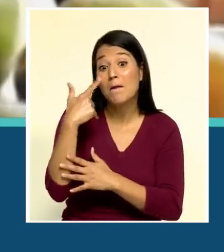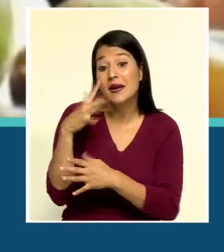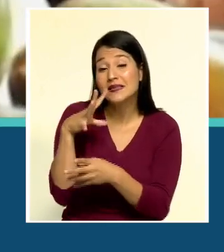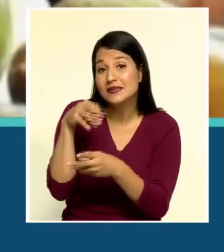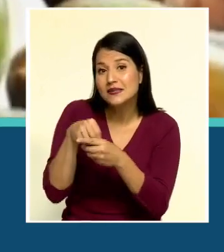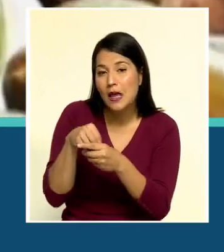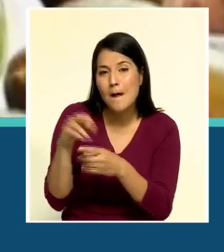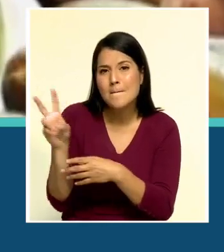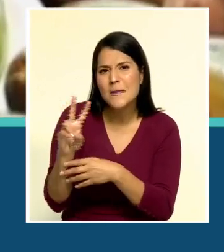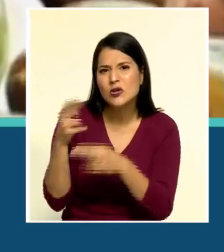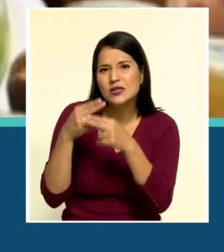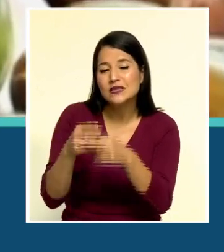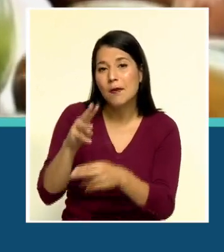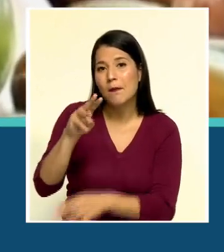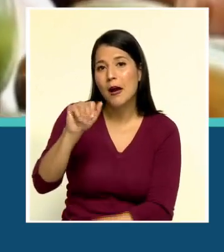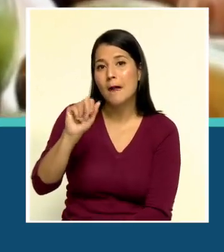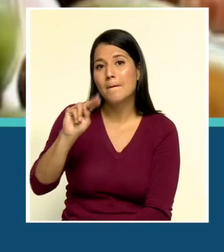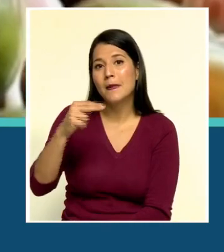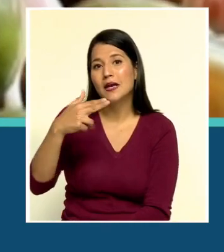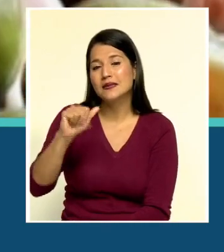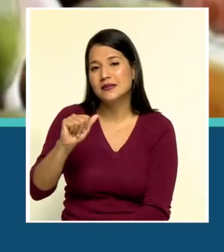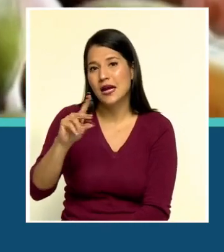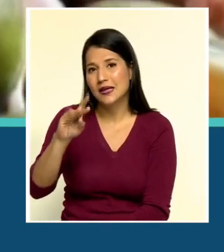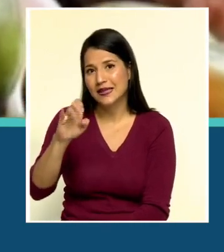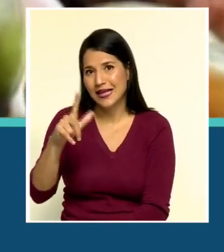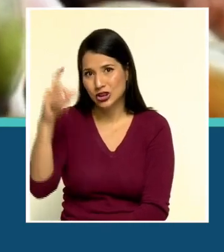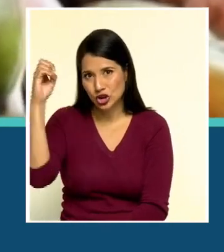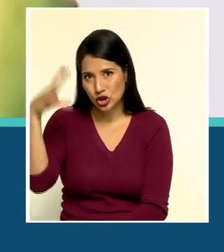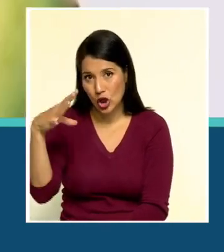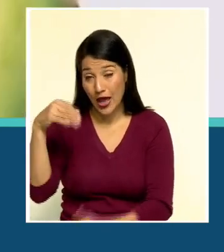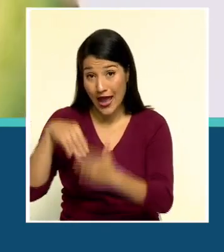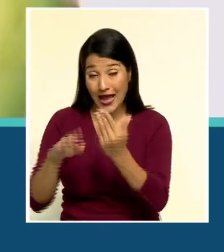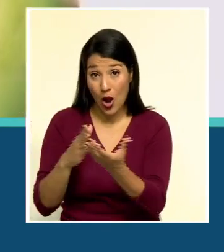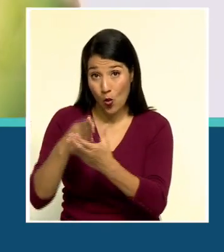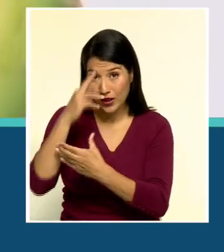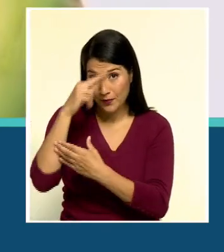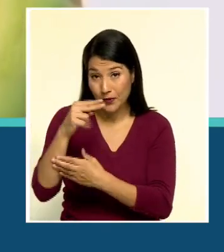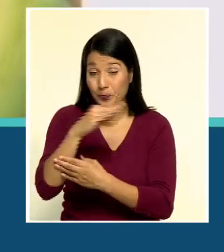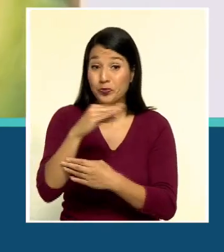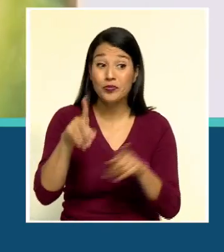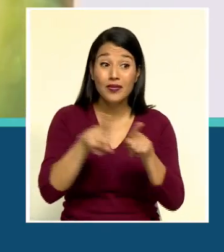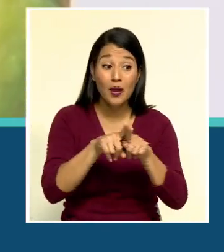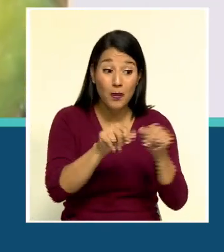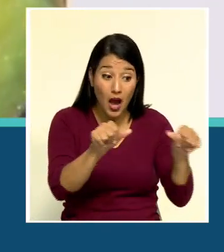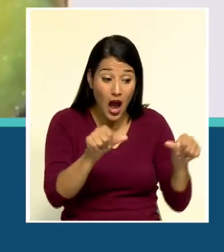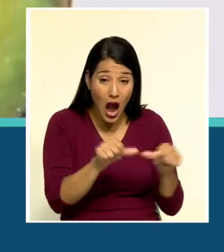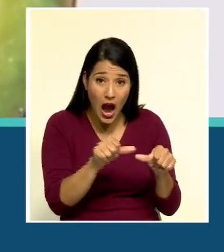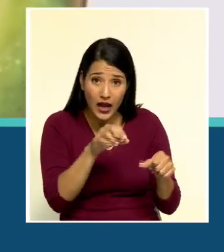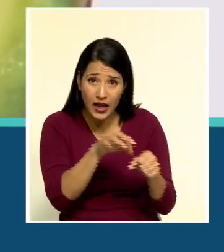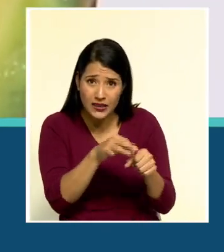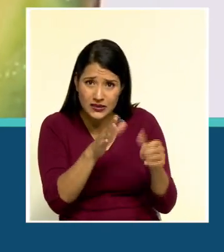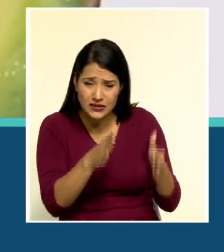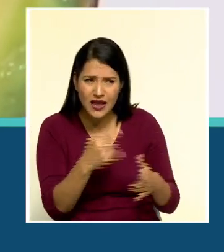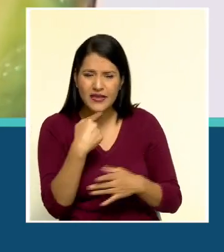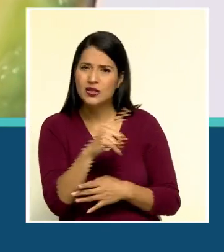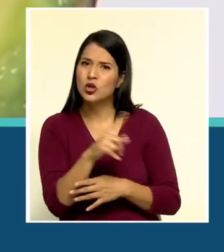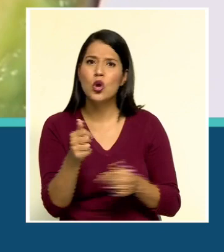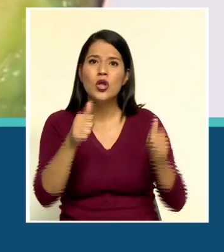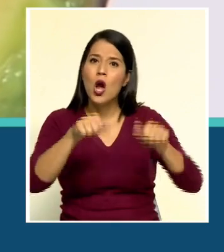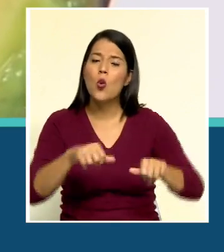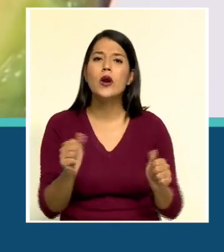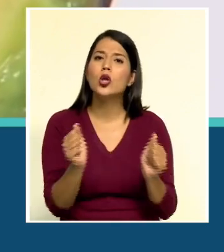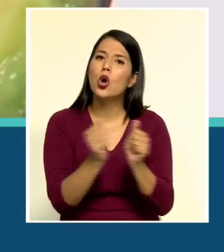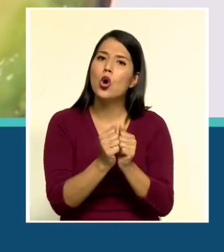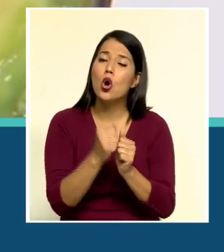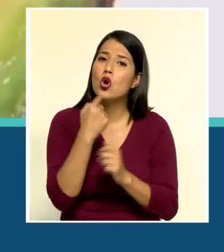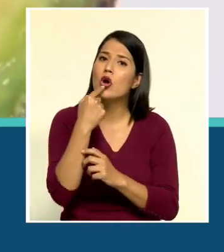denominado mancha del sol en el aguacate mexicano. Por su parte, el sector agrícola se mostró en desacuerdo con las